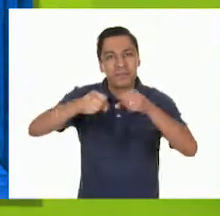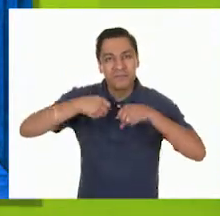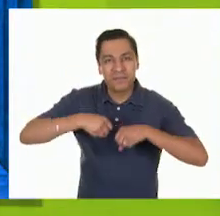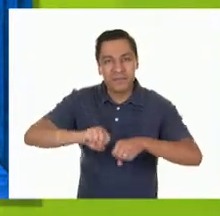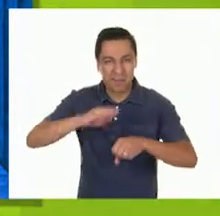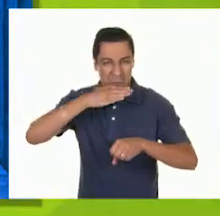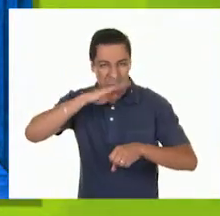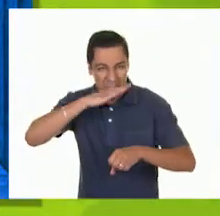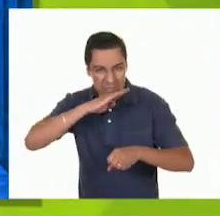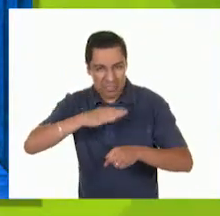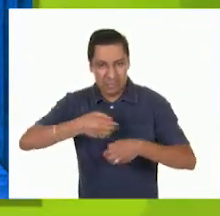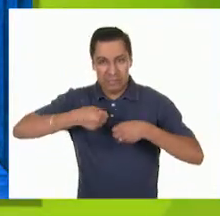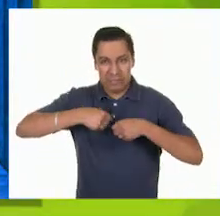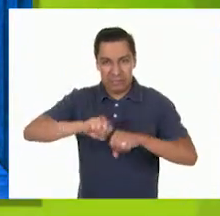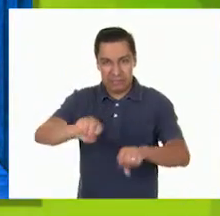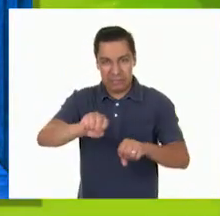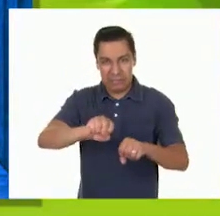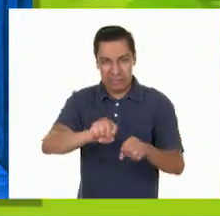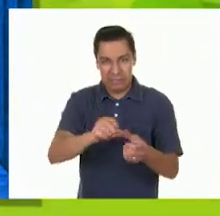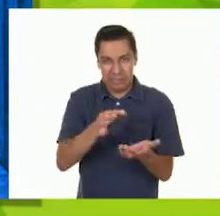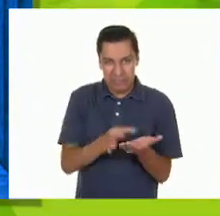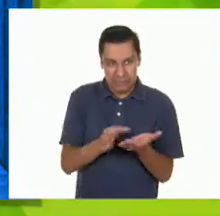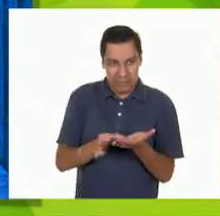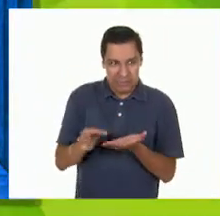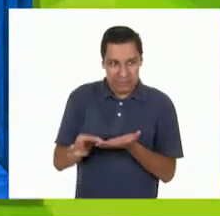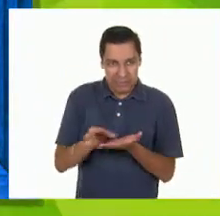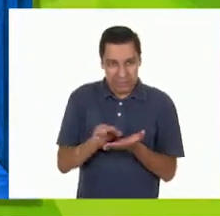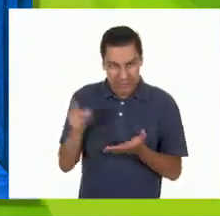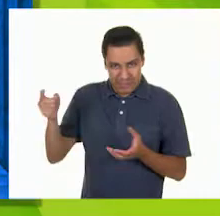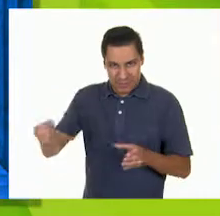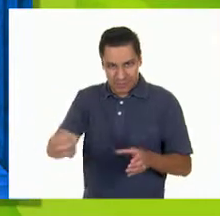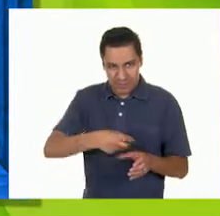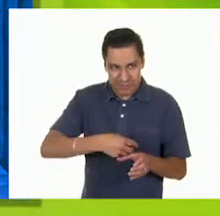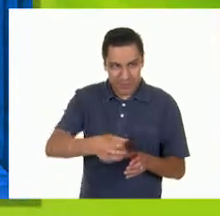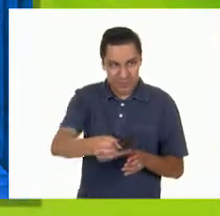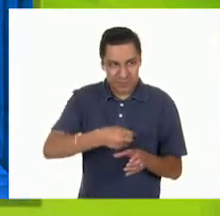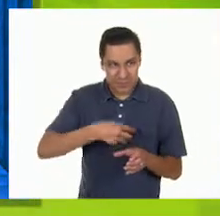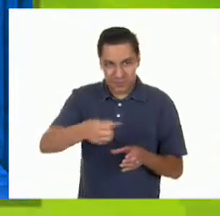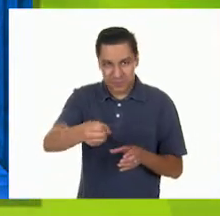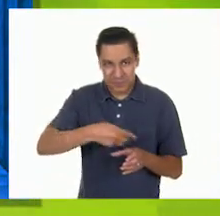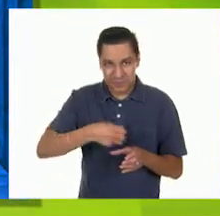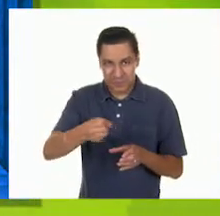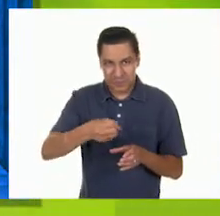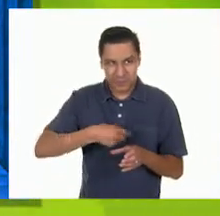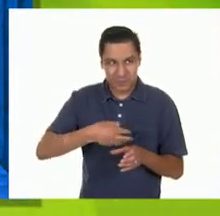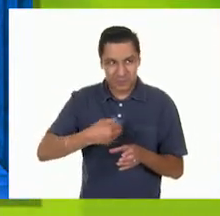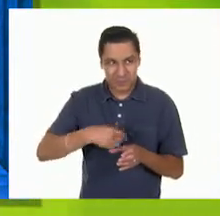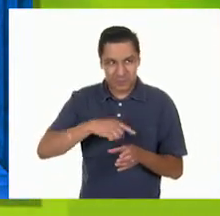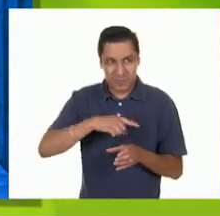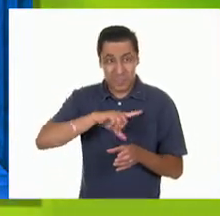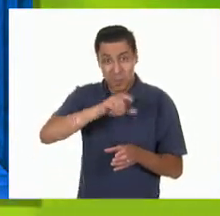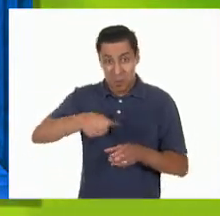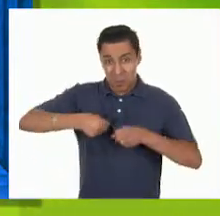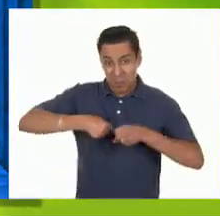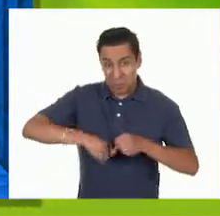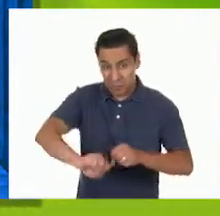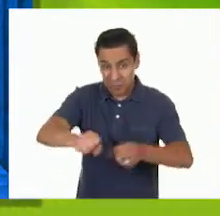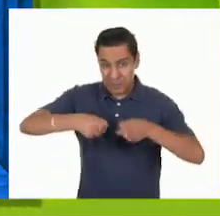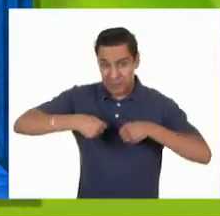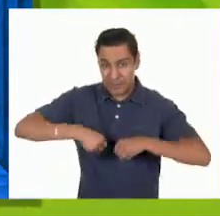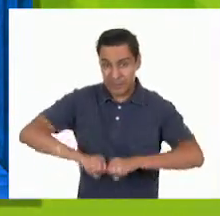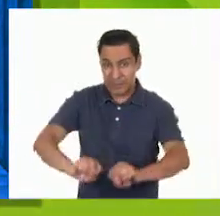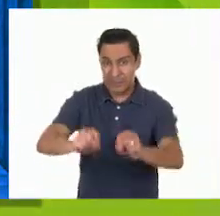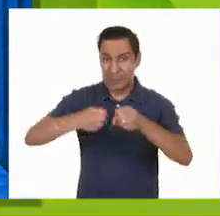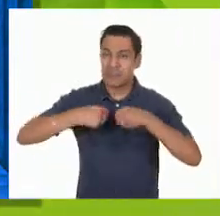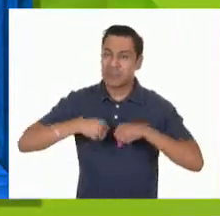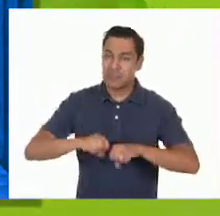sacamos primero los granos del maíz los desgranaba tenía sus granos de maíz y me